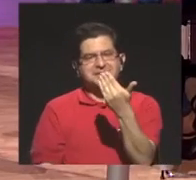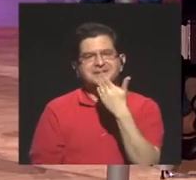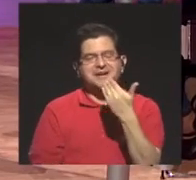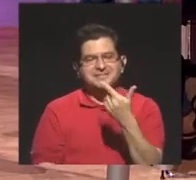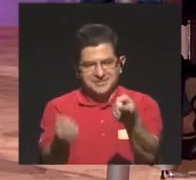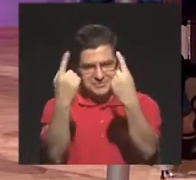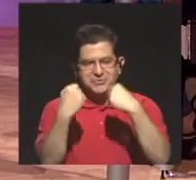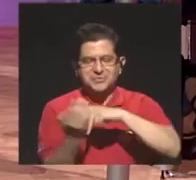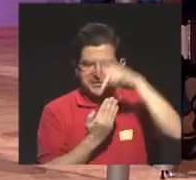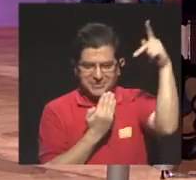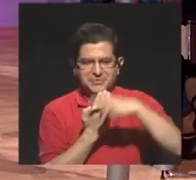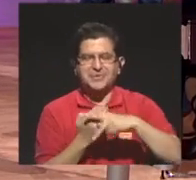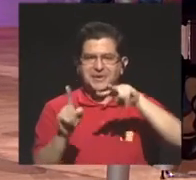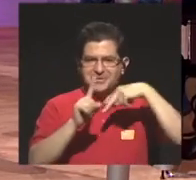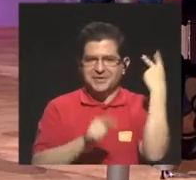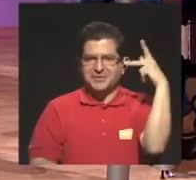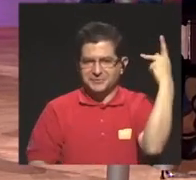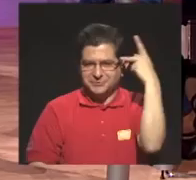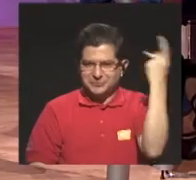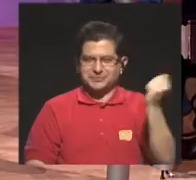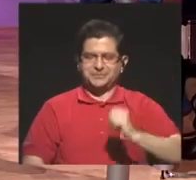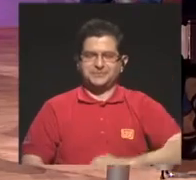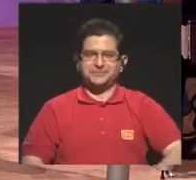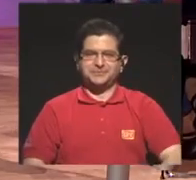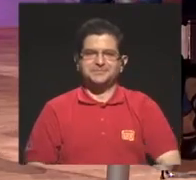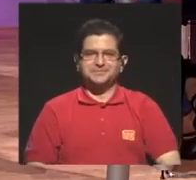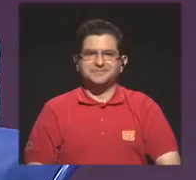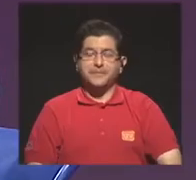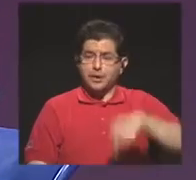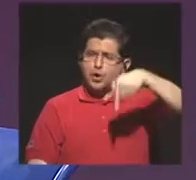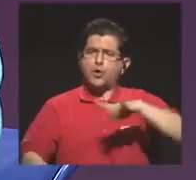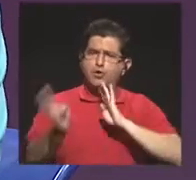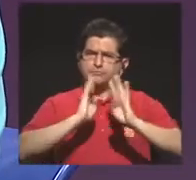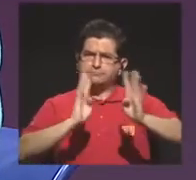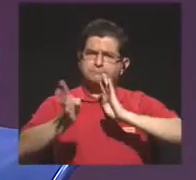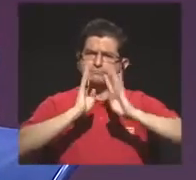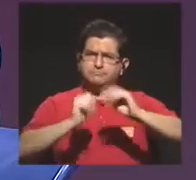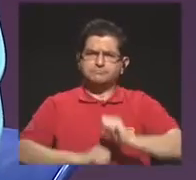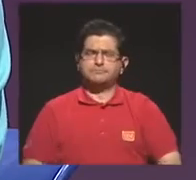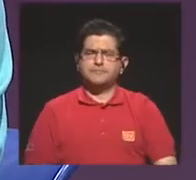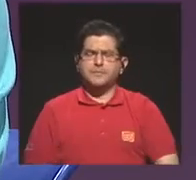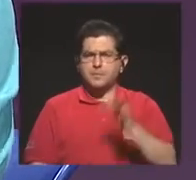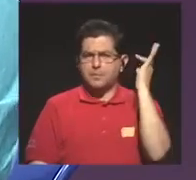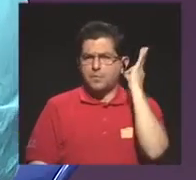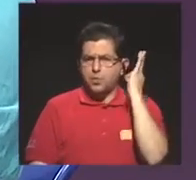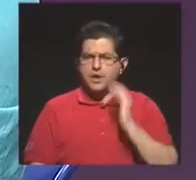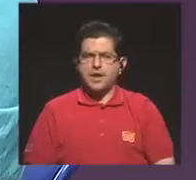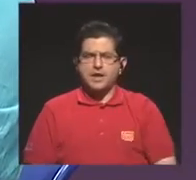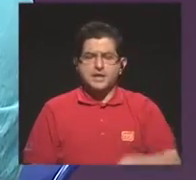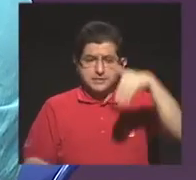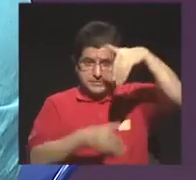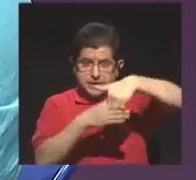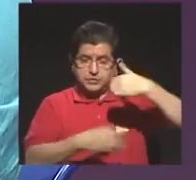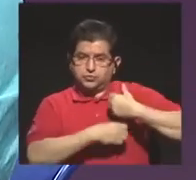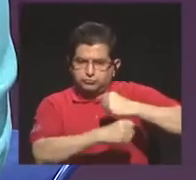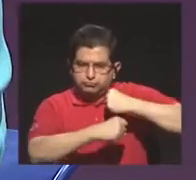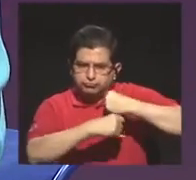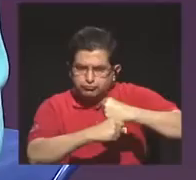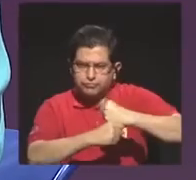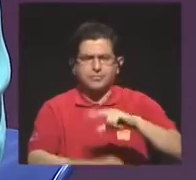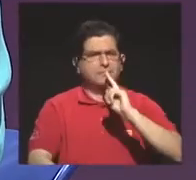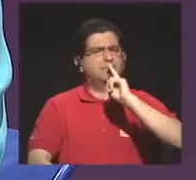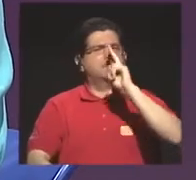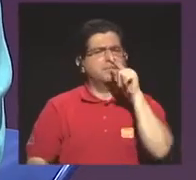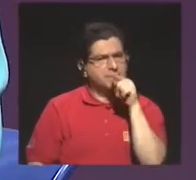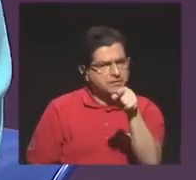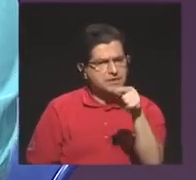por estar aquí con nosotras en Miradas Políticas. Hoy vamos a hablar de las mujeres en las municipalidades y si